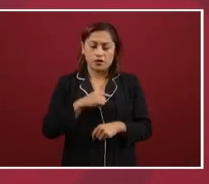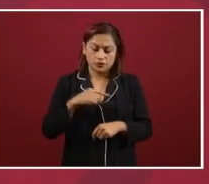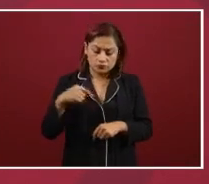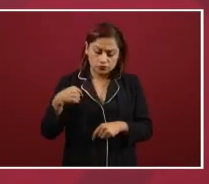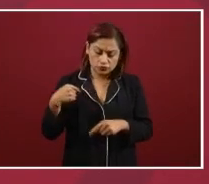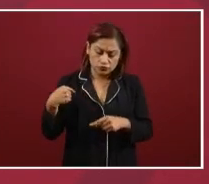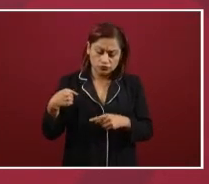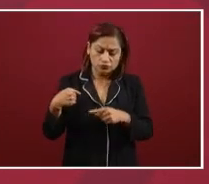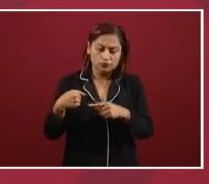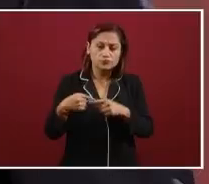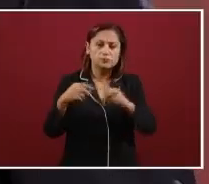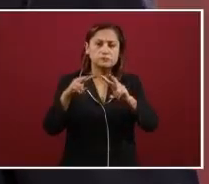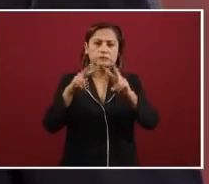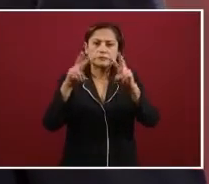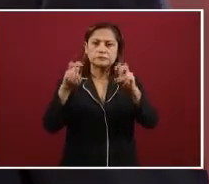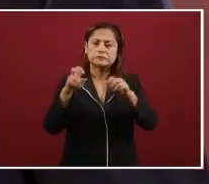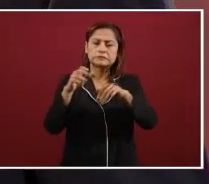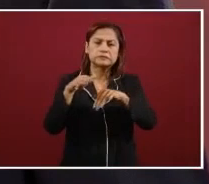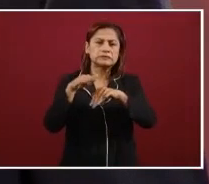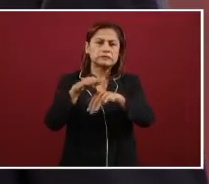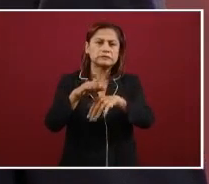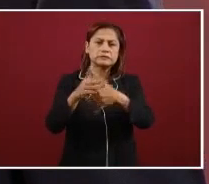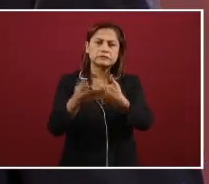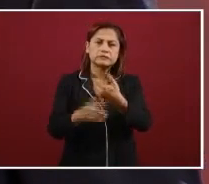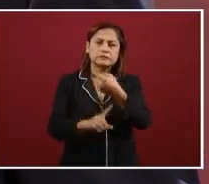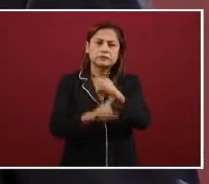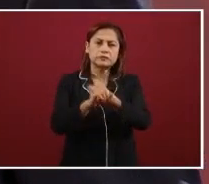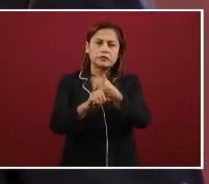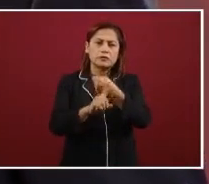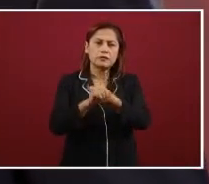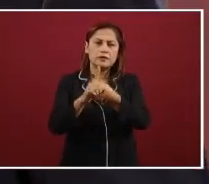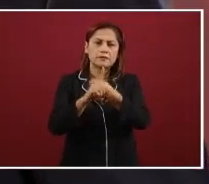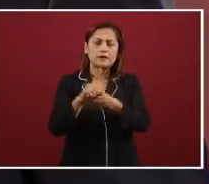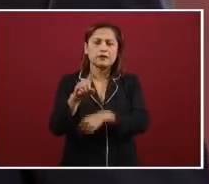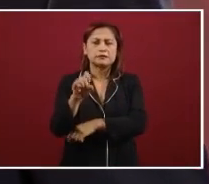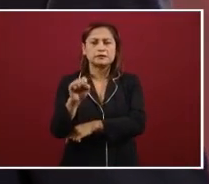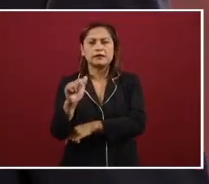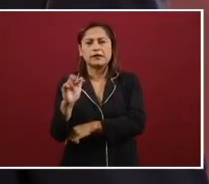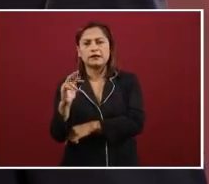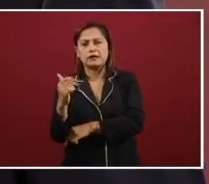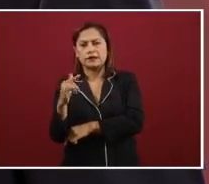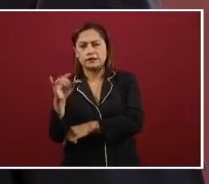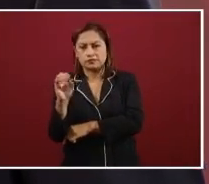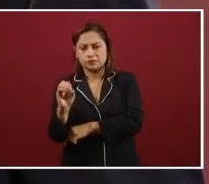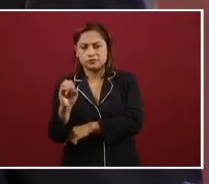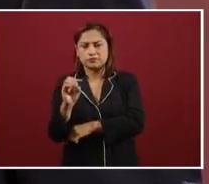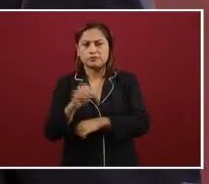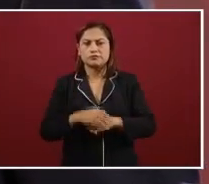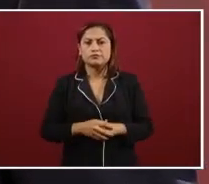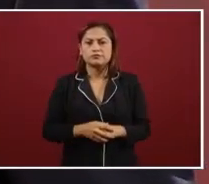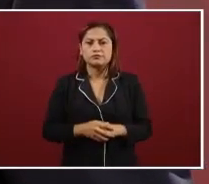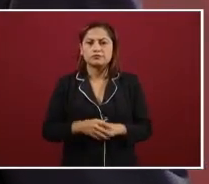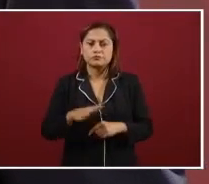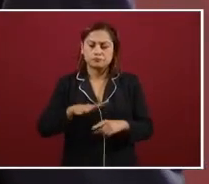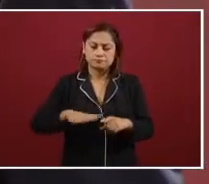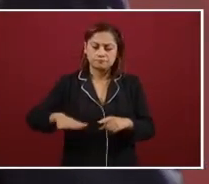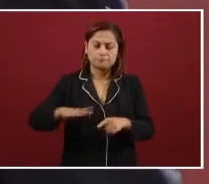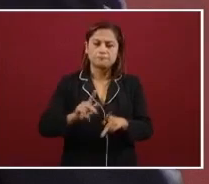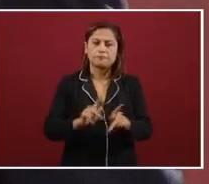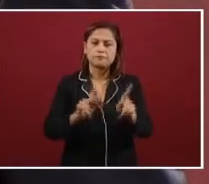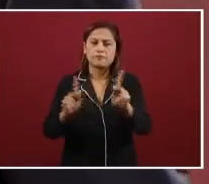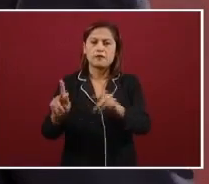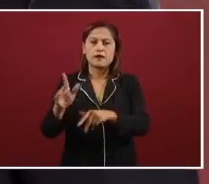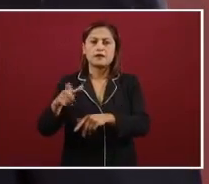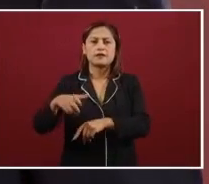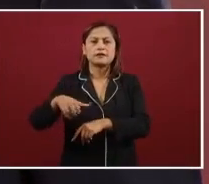asunto, el tema, el problema del sargazo en el Caribe, en Quintana